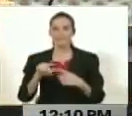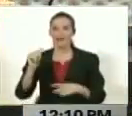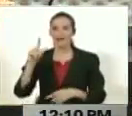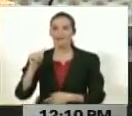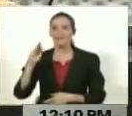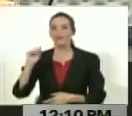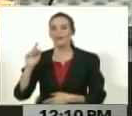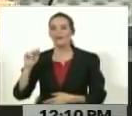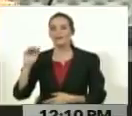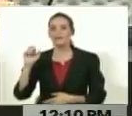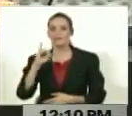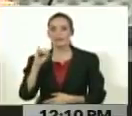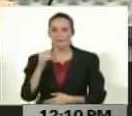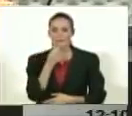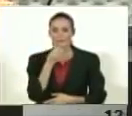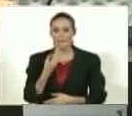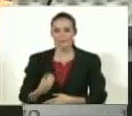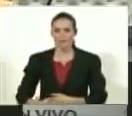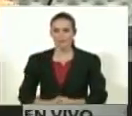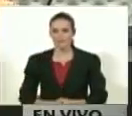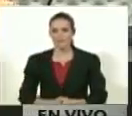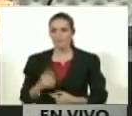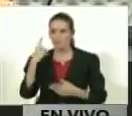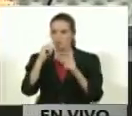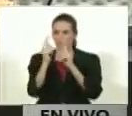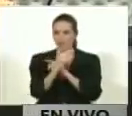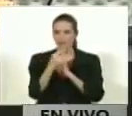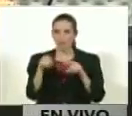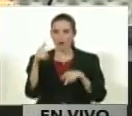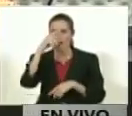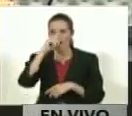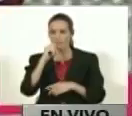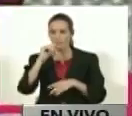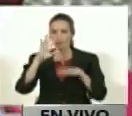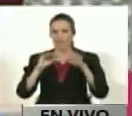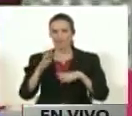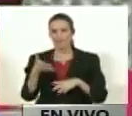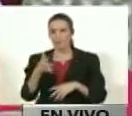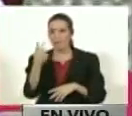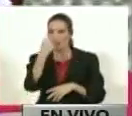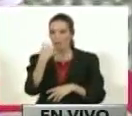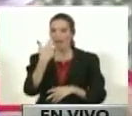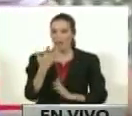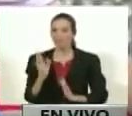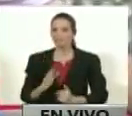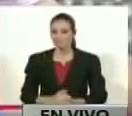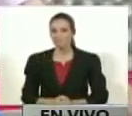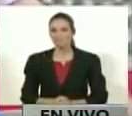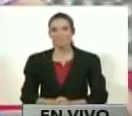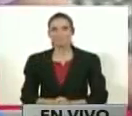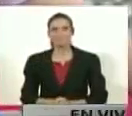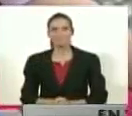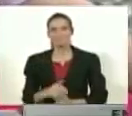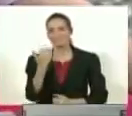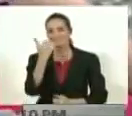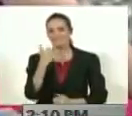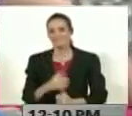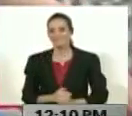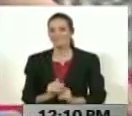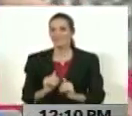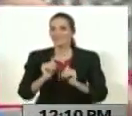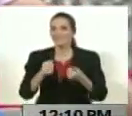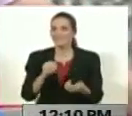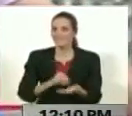se rejuveneció, ¿verdad? Parece que tuviera 15 años. ¿Ah? Va, 14. Vas